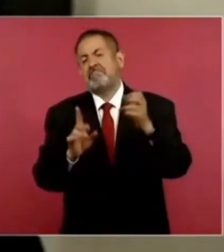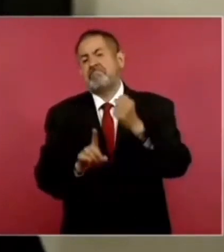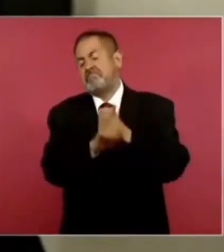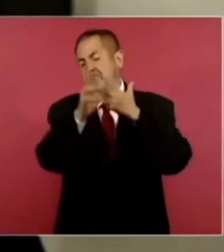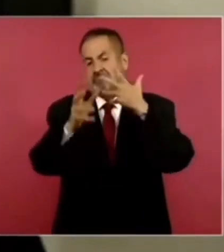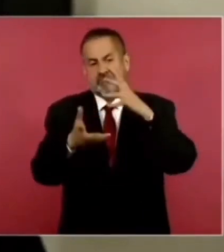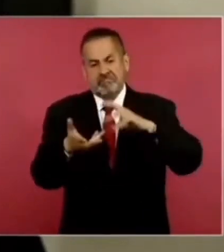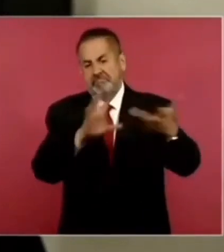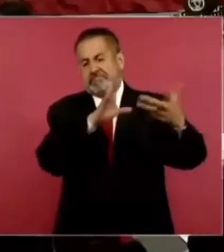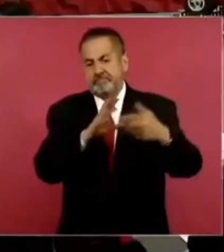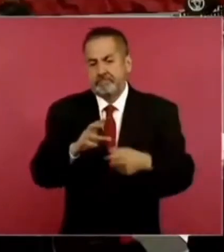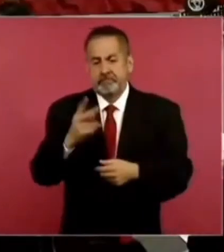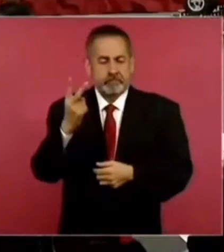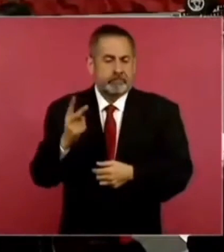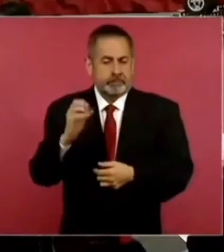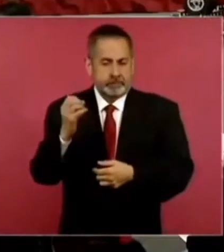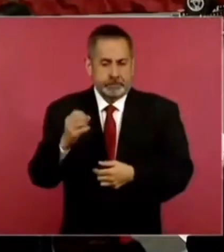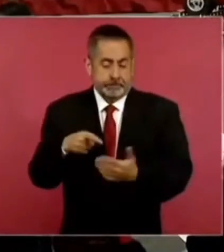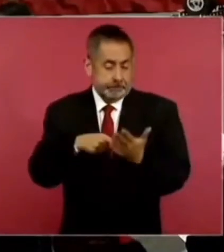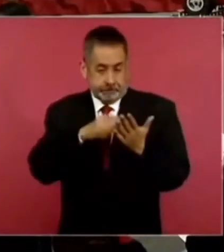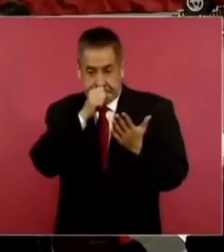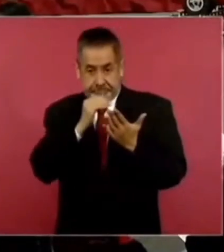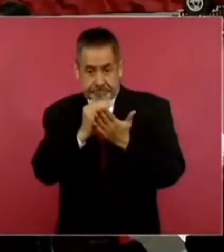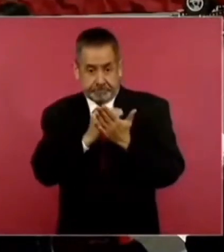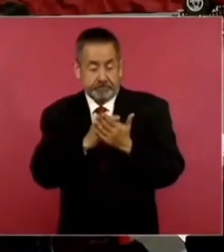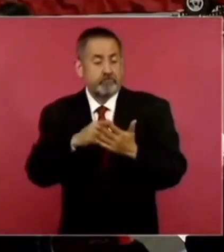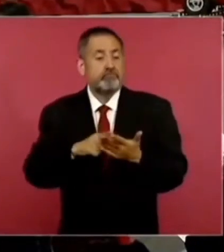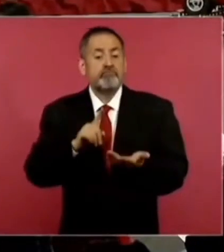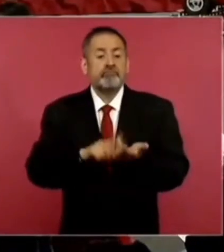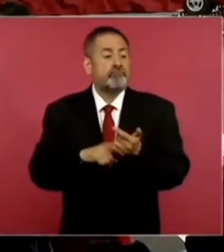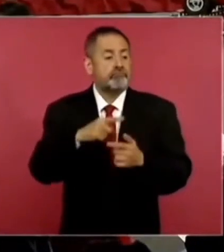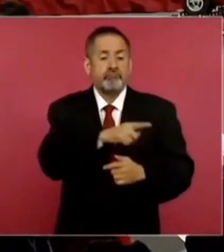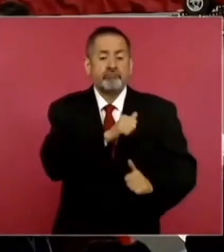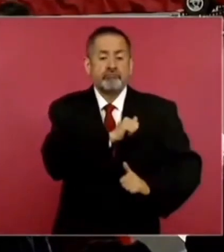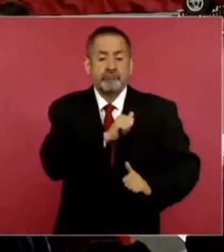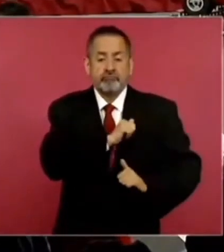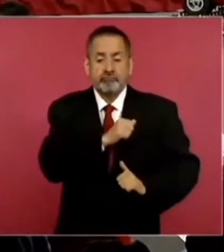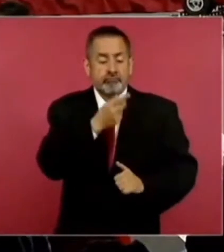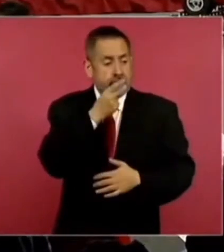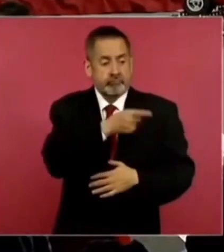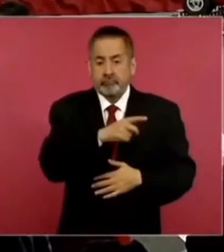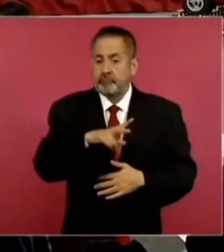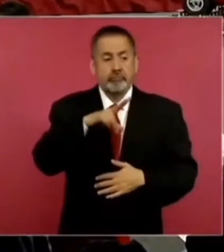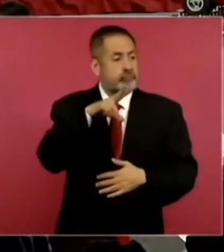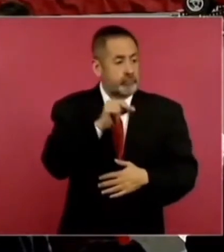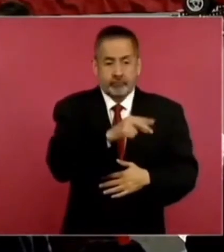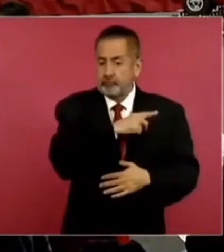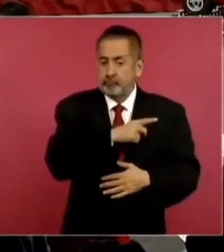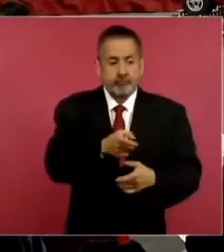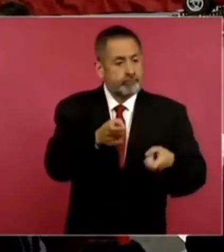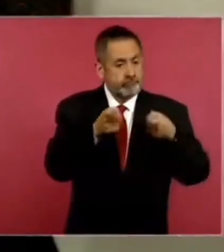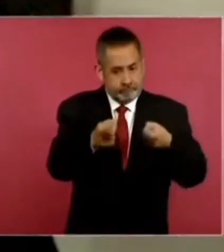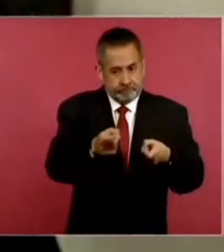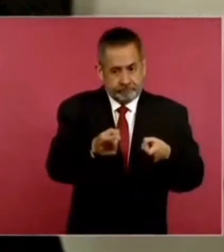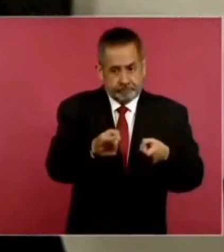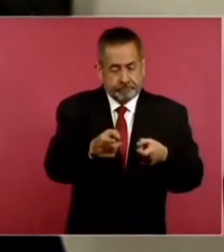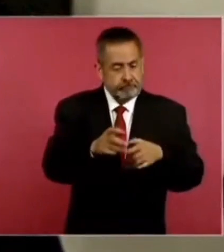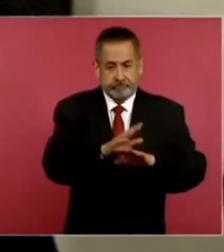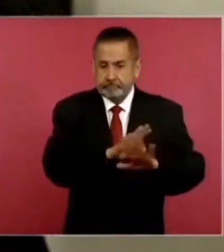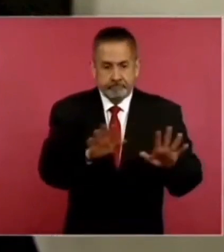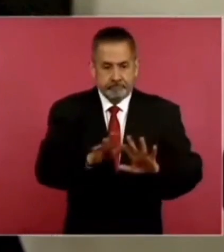octubre. En esos documentos se habla de que el ejército tenía la orden de no abrir fuego a menos de que